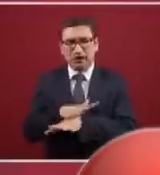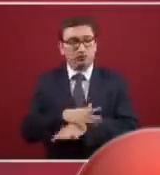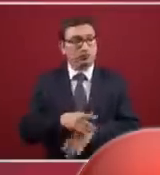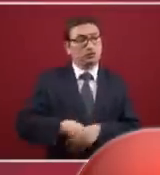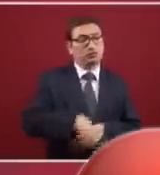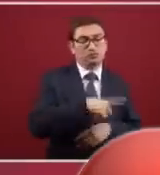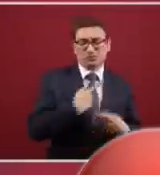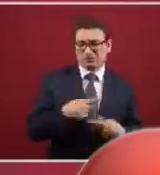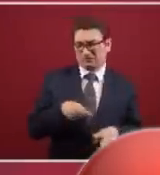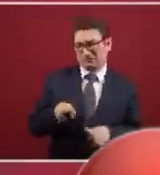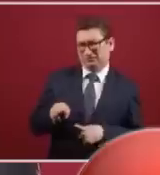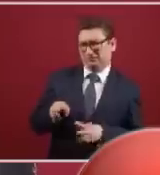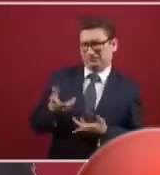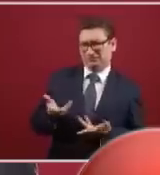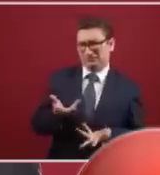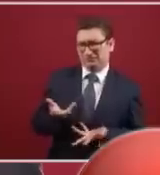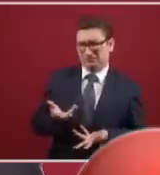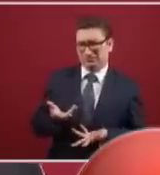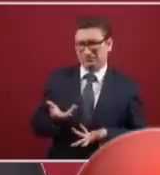con